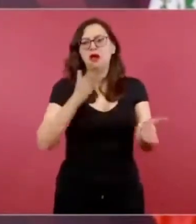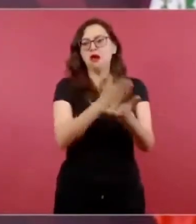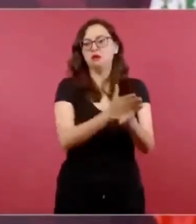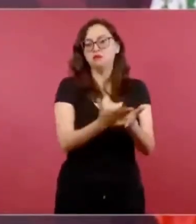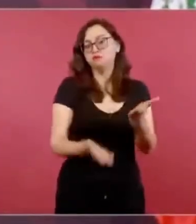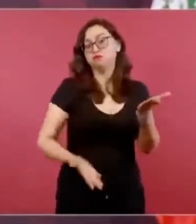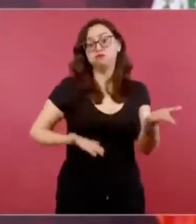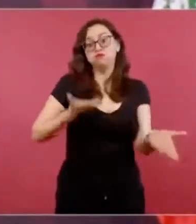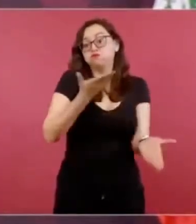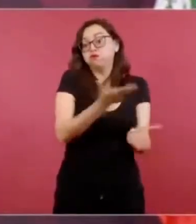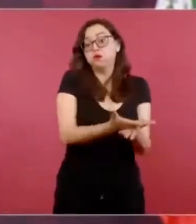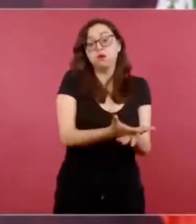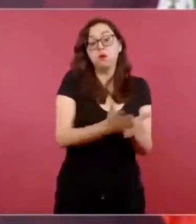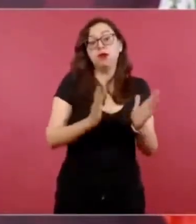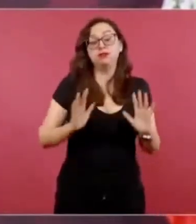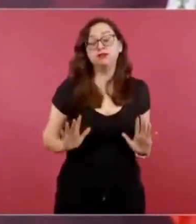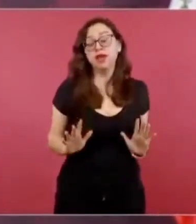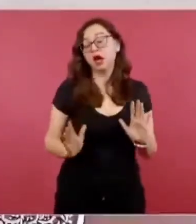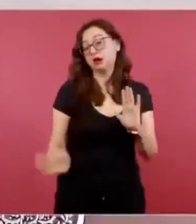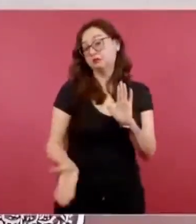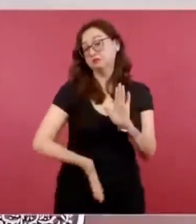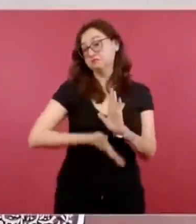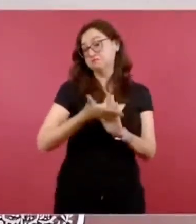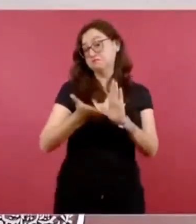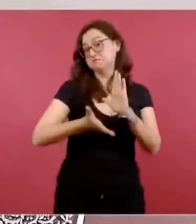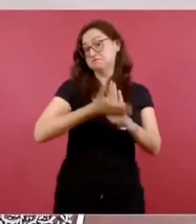cualquier municipio, cualquier estado.